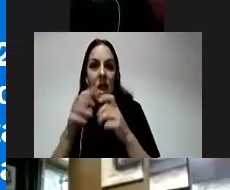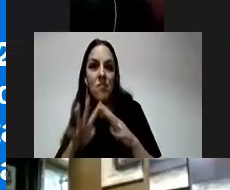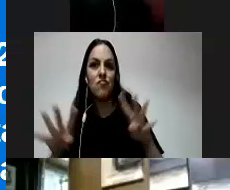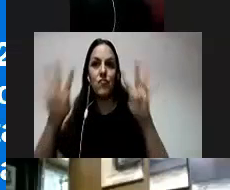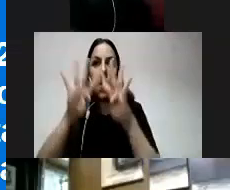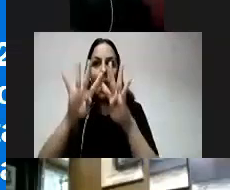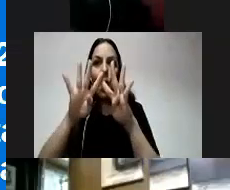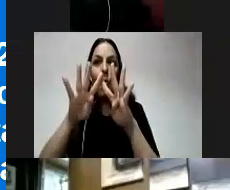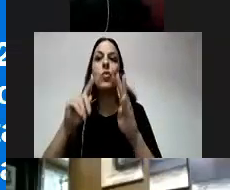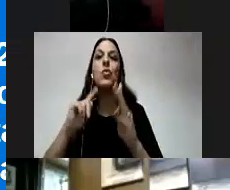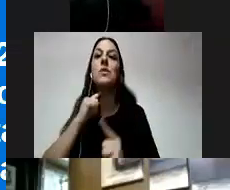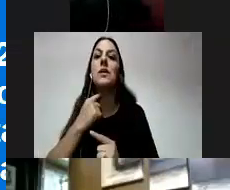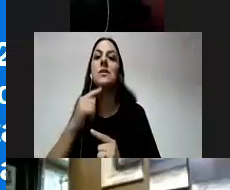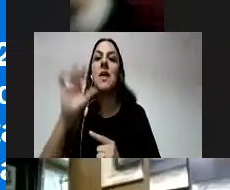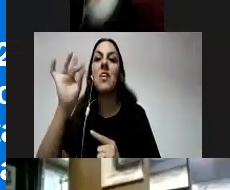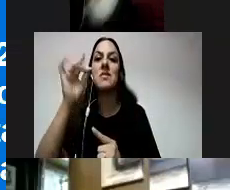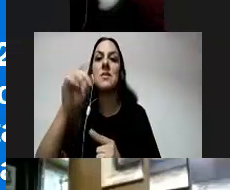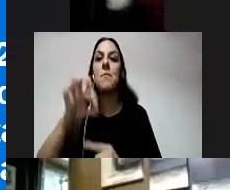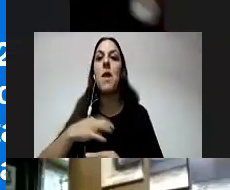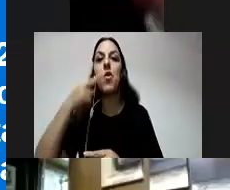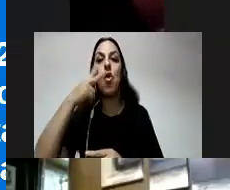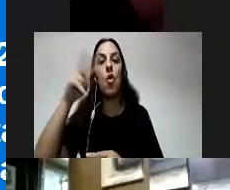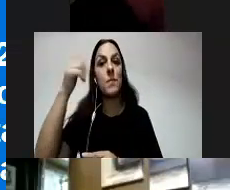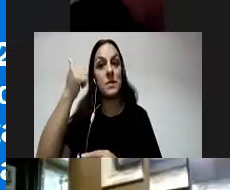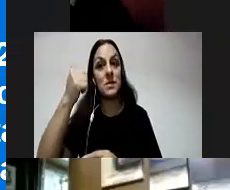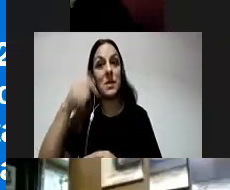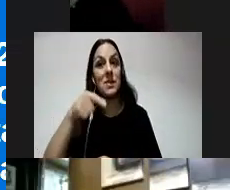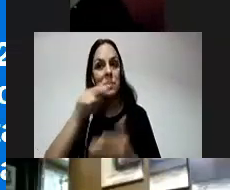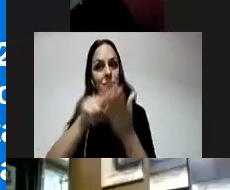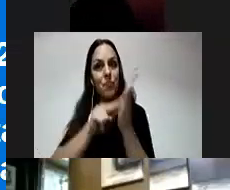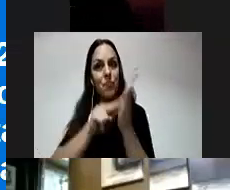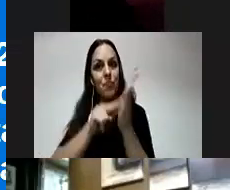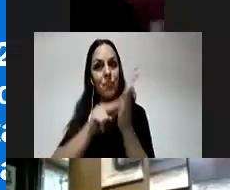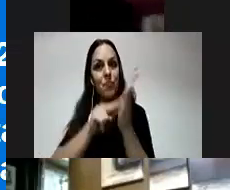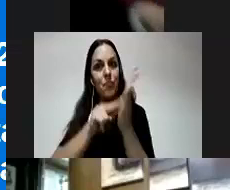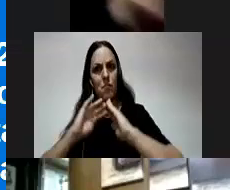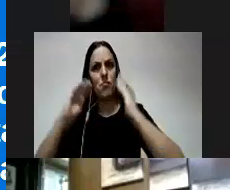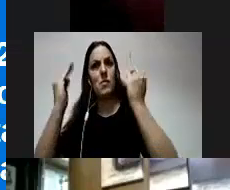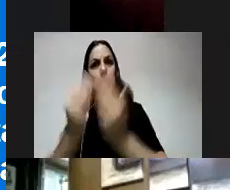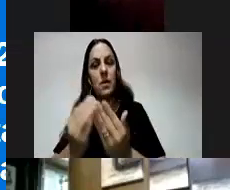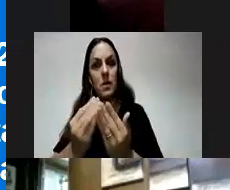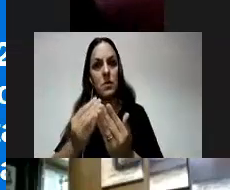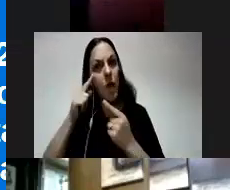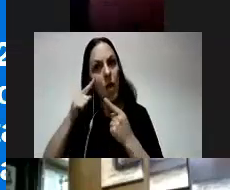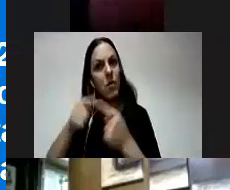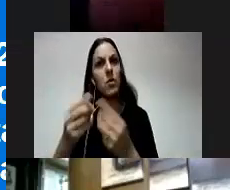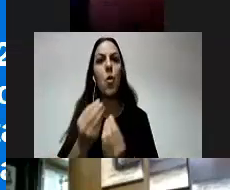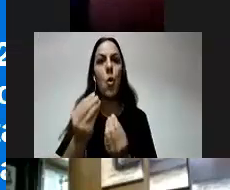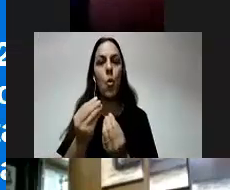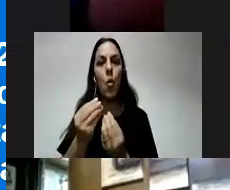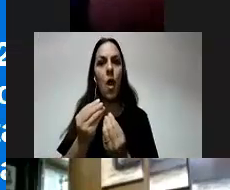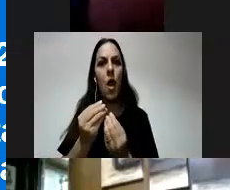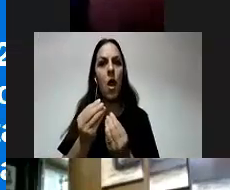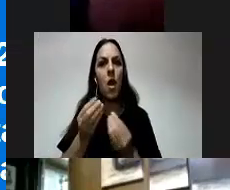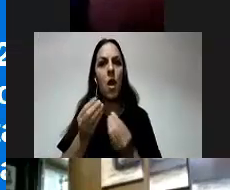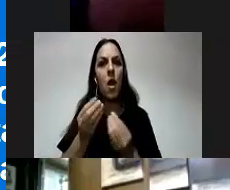diciembre del 2006. Esta convención internacional tiene como propósito promover, proteger, asegurar el